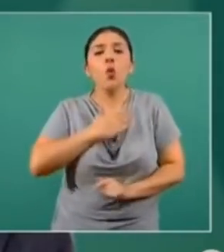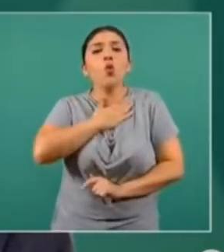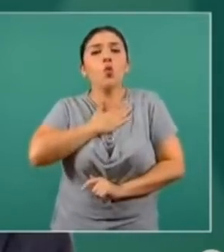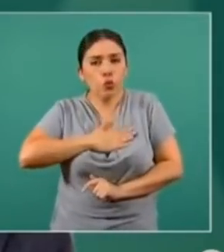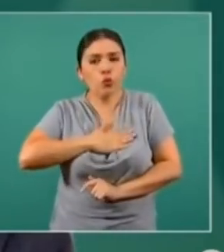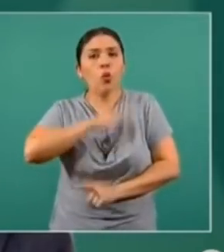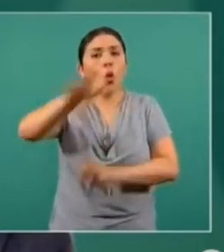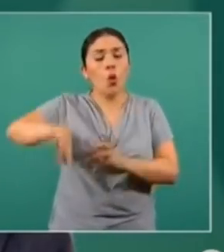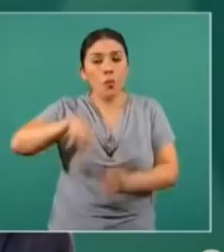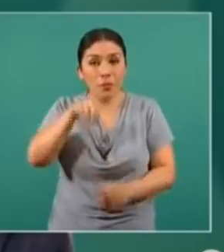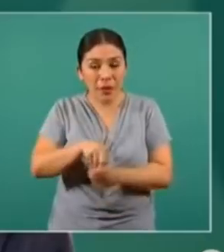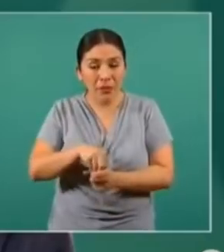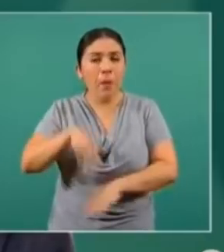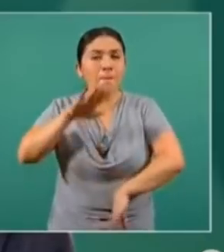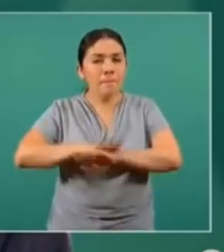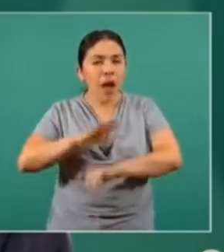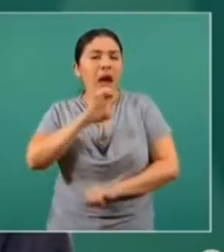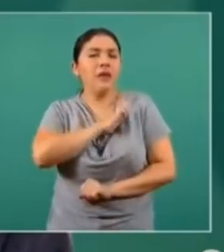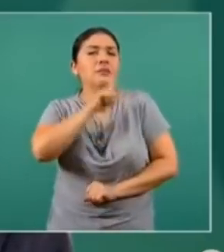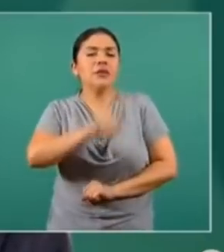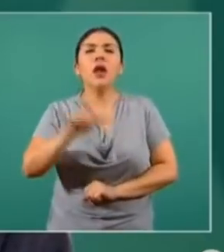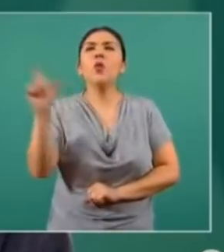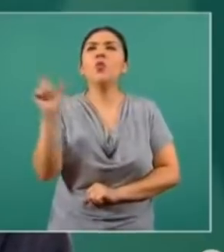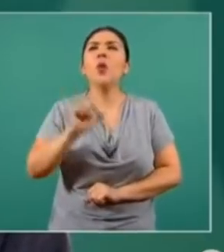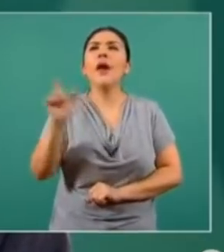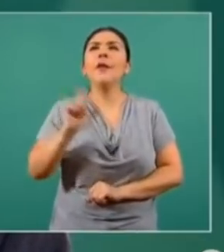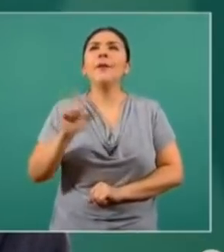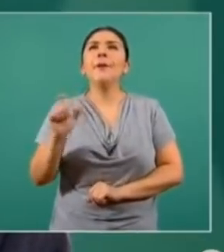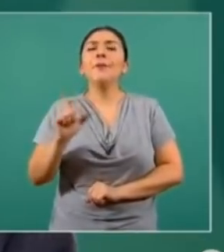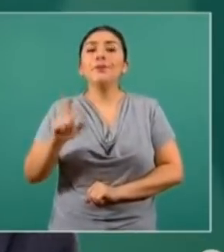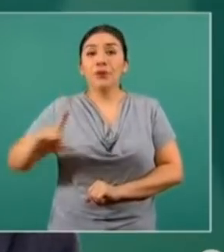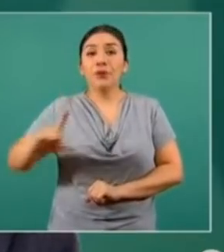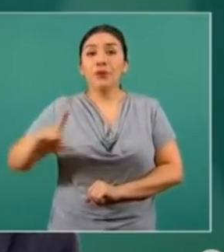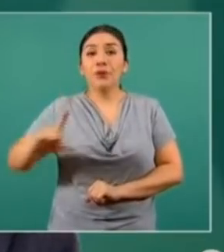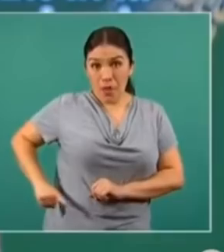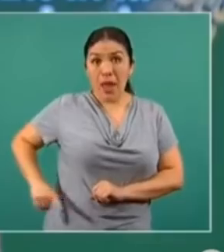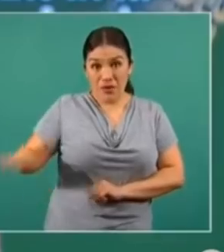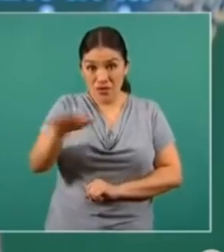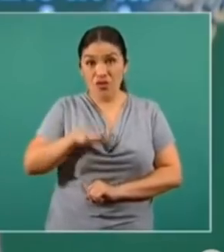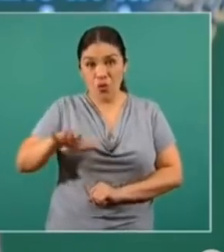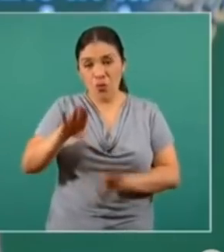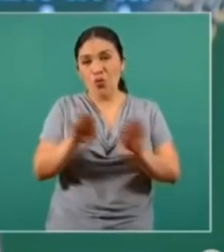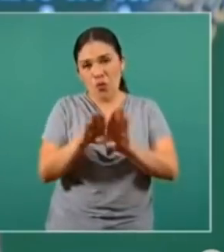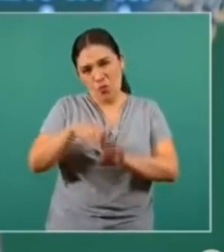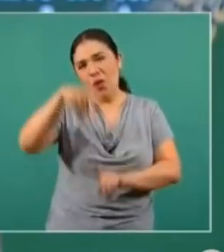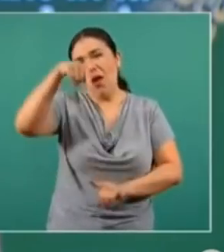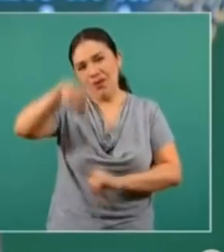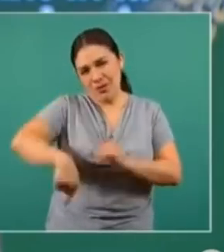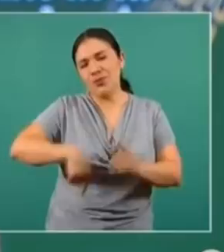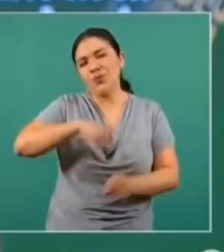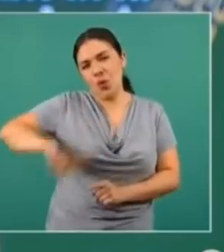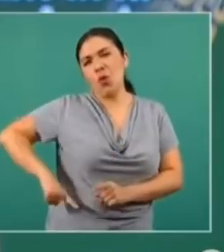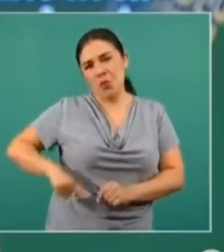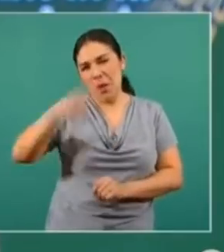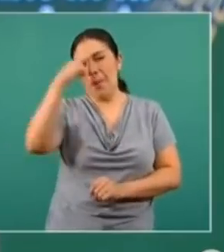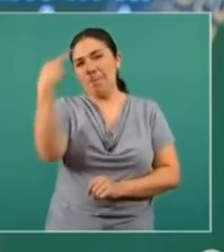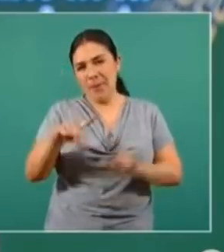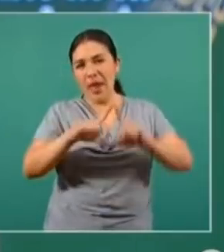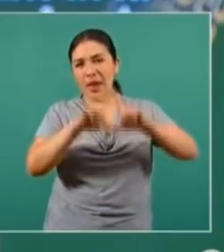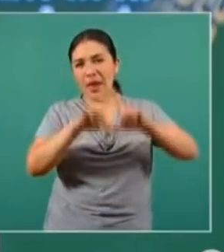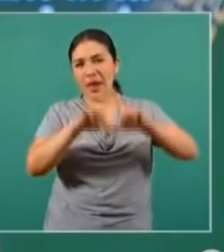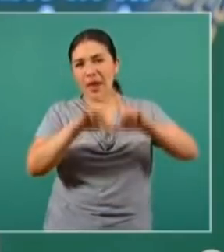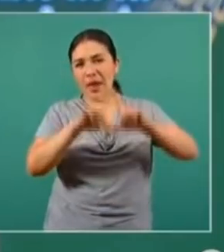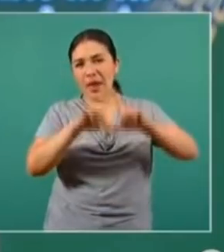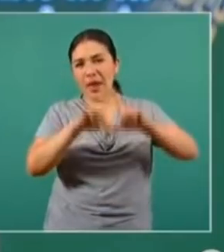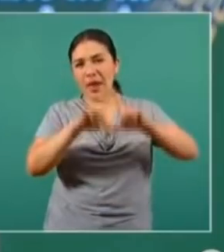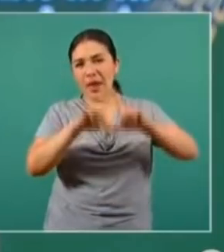plurales, especialmente cuando los gobiernos, y en este caso me estoy refiriendo desde luego al gobierno de México,